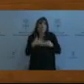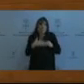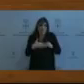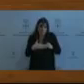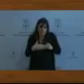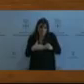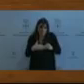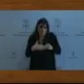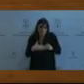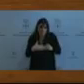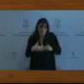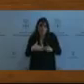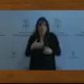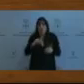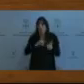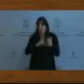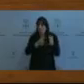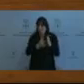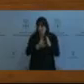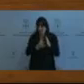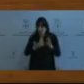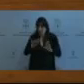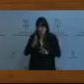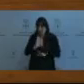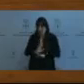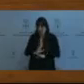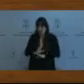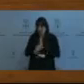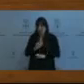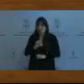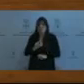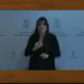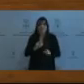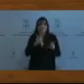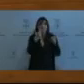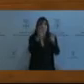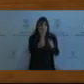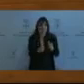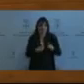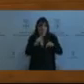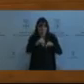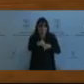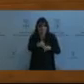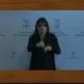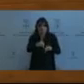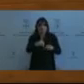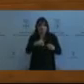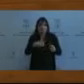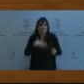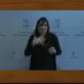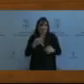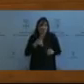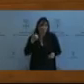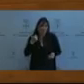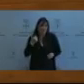una perspectiva de clasificación agroecológica o agronómica, igual hubiese tenido más sentido. De todas maneras, tenemos que también